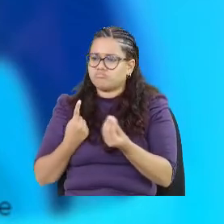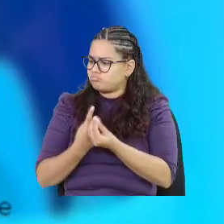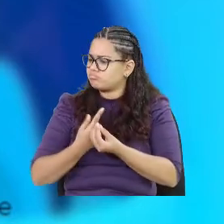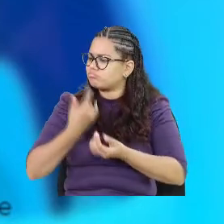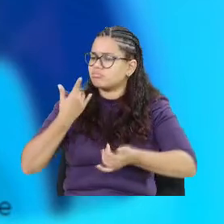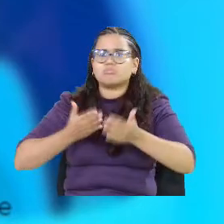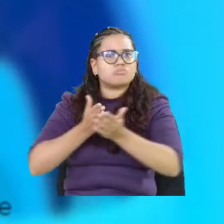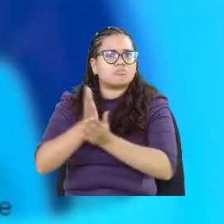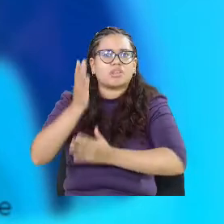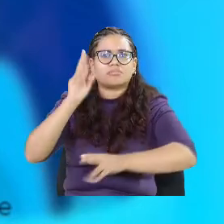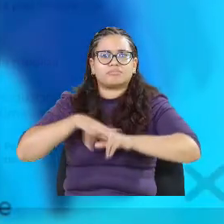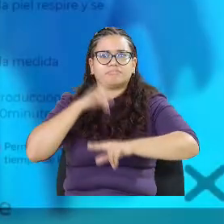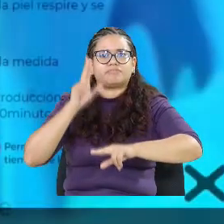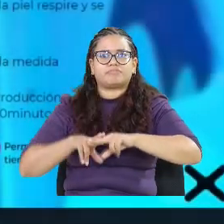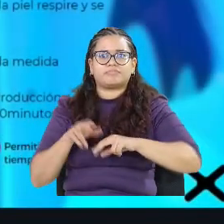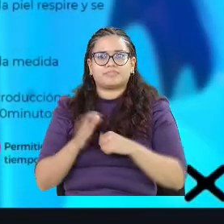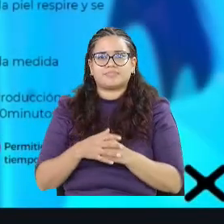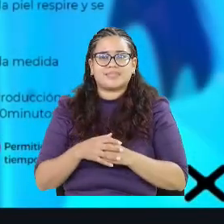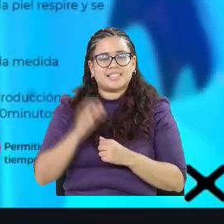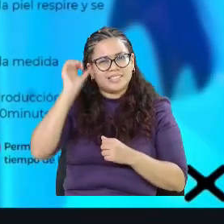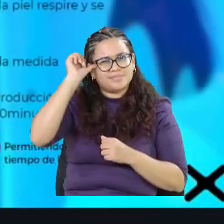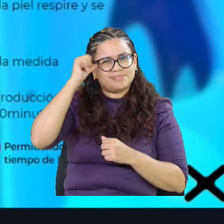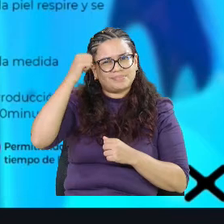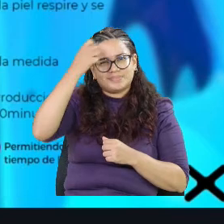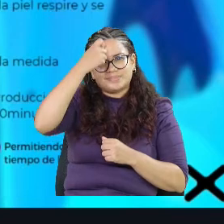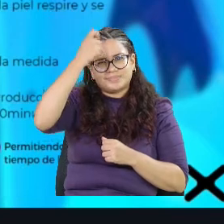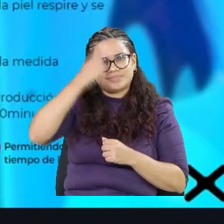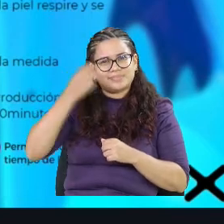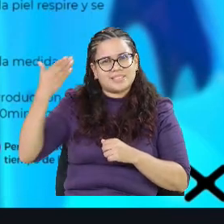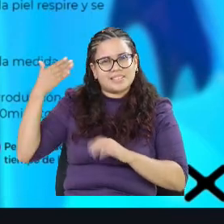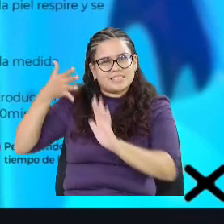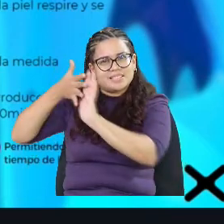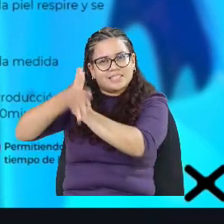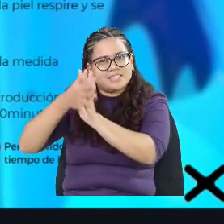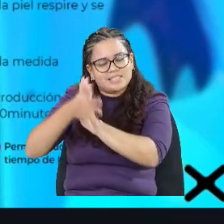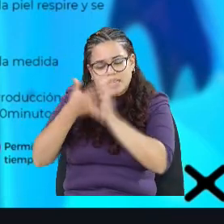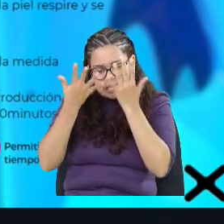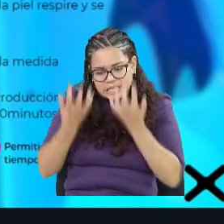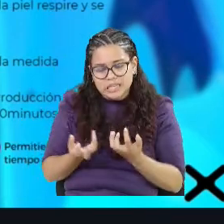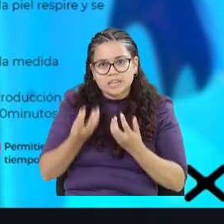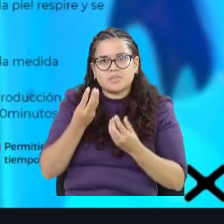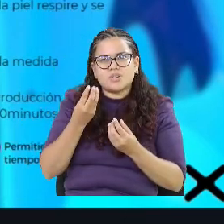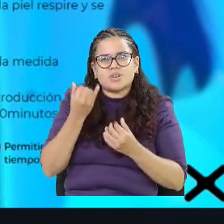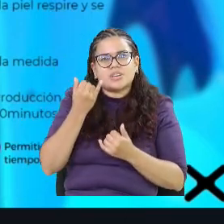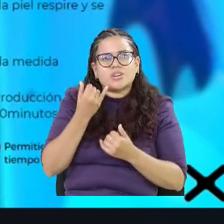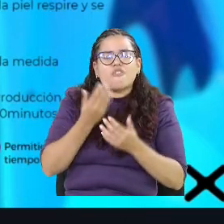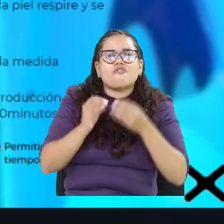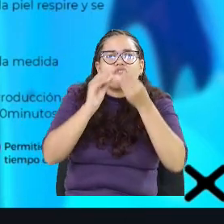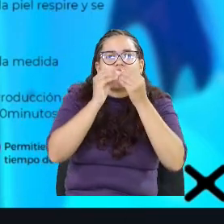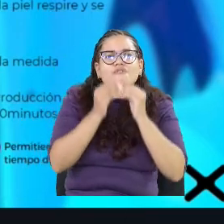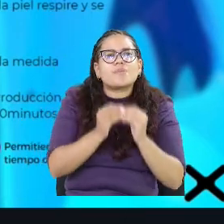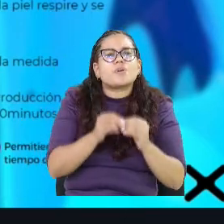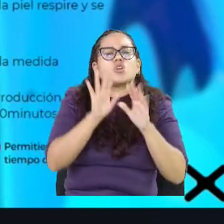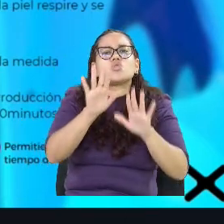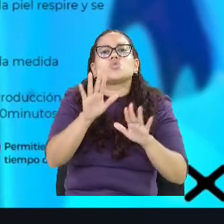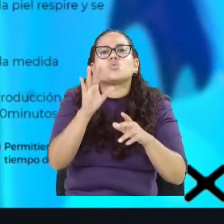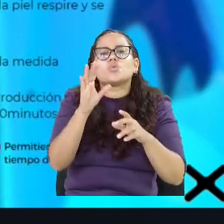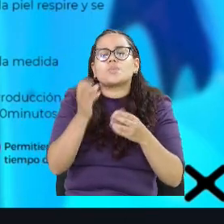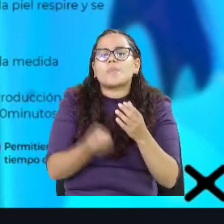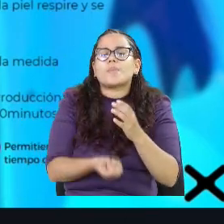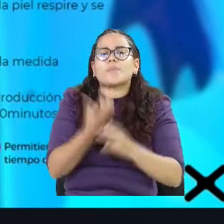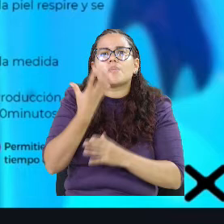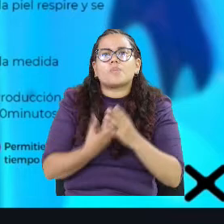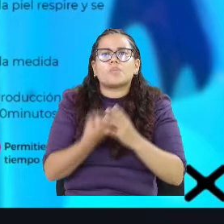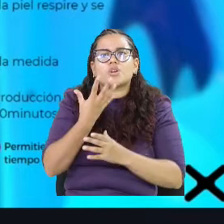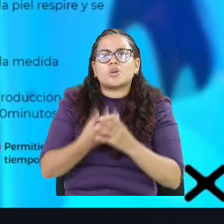cuenta. Como les dije antes, nosotros queremos crear no solamente un producto funcional, sino un producto que se